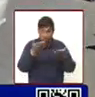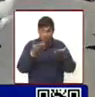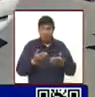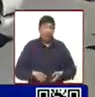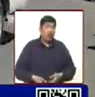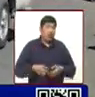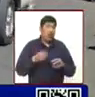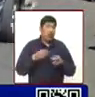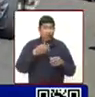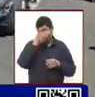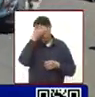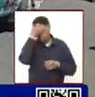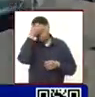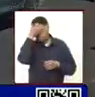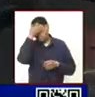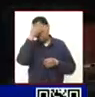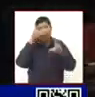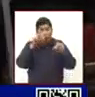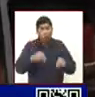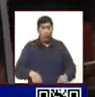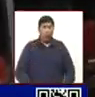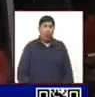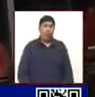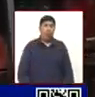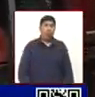manos. No seamos indiferentes.